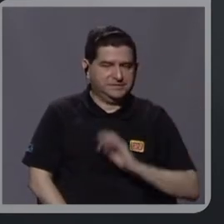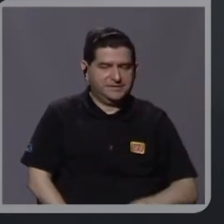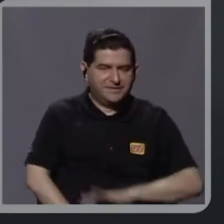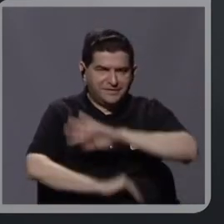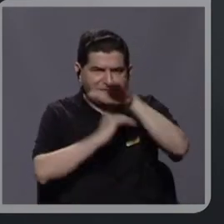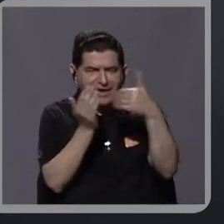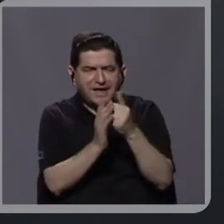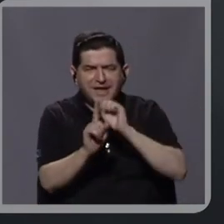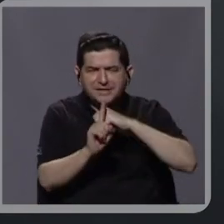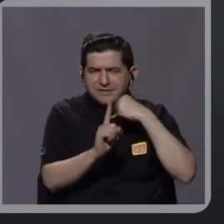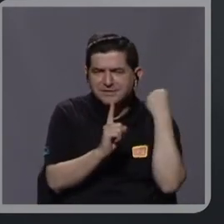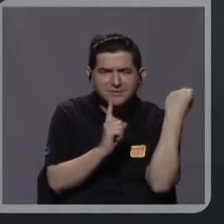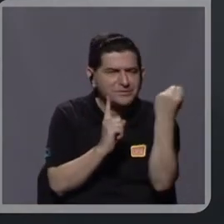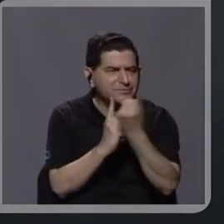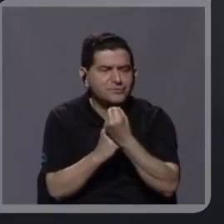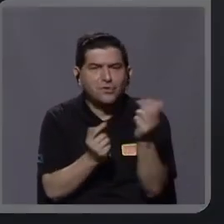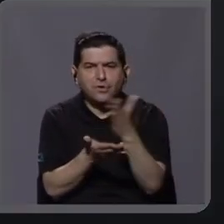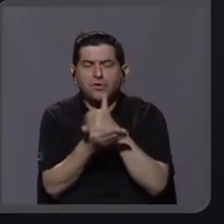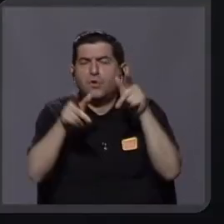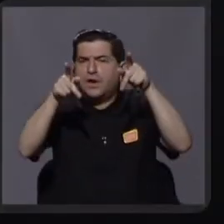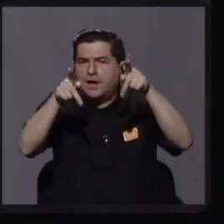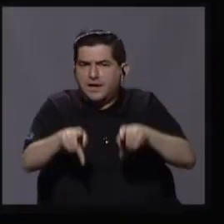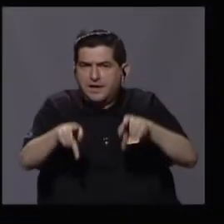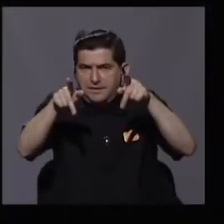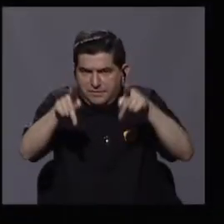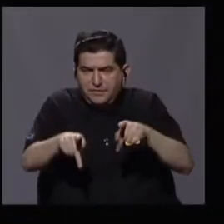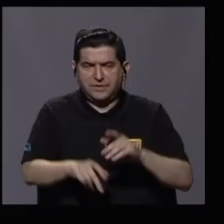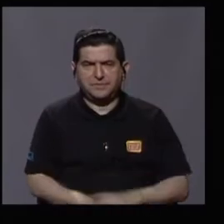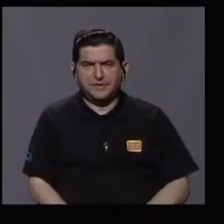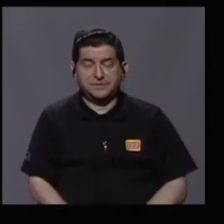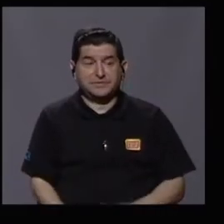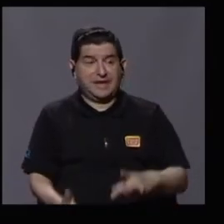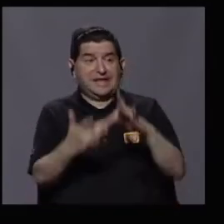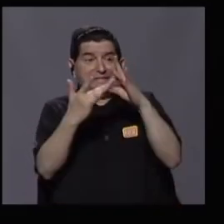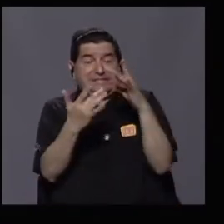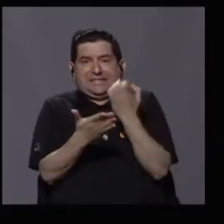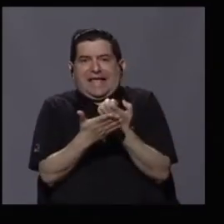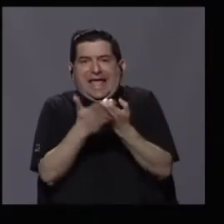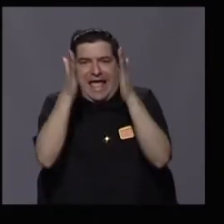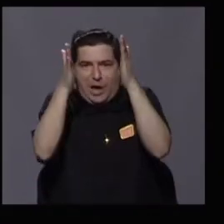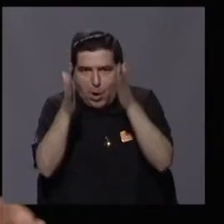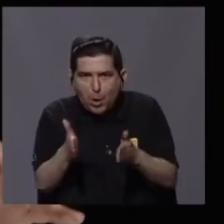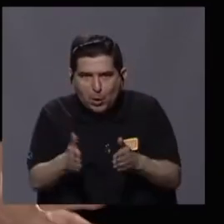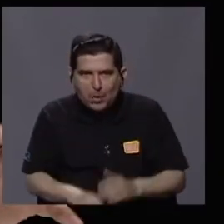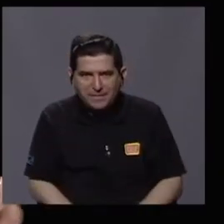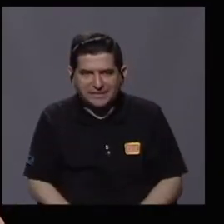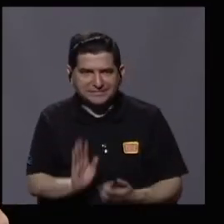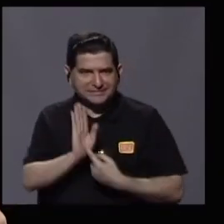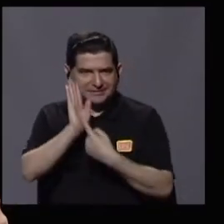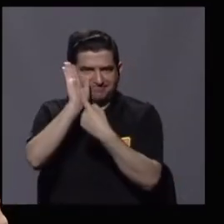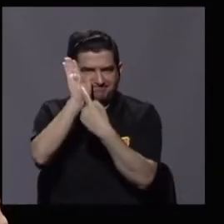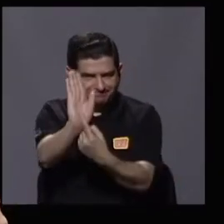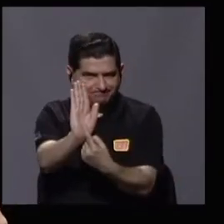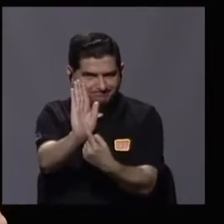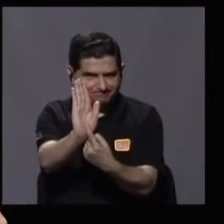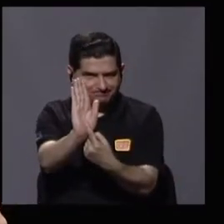todo este panorama hay algo que la gente y sobre todo los economistas han venido a poner